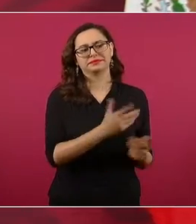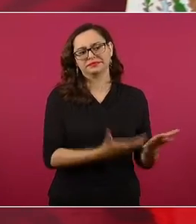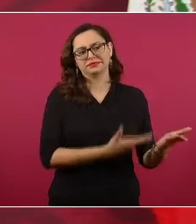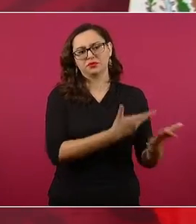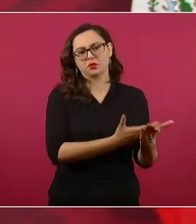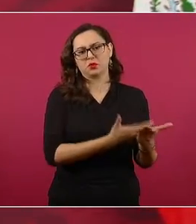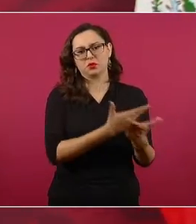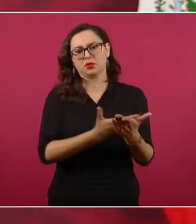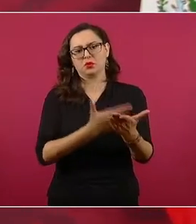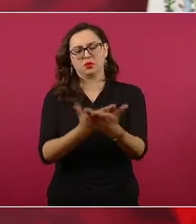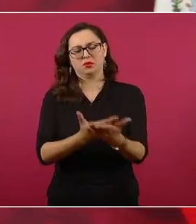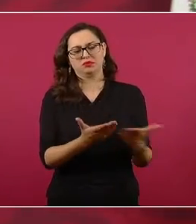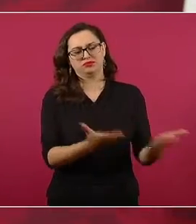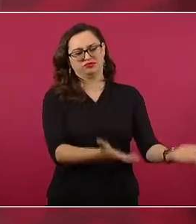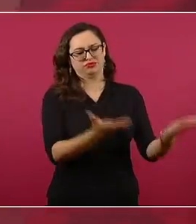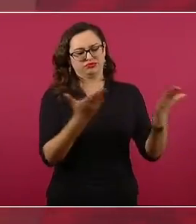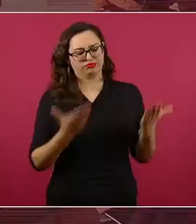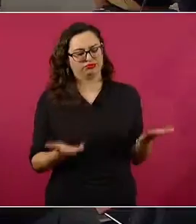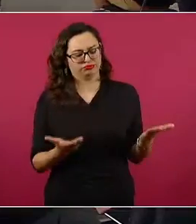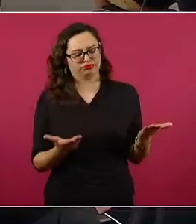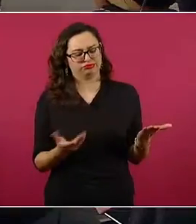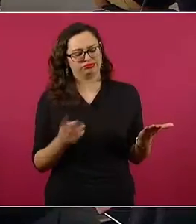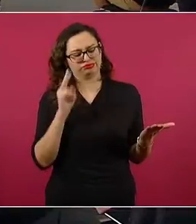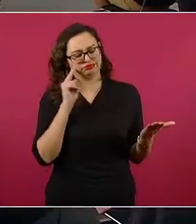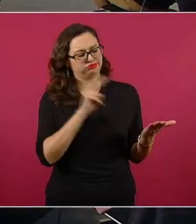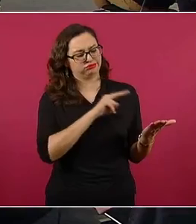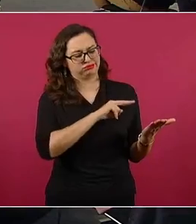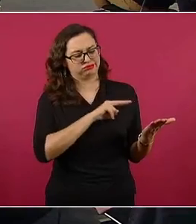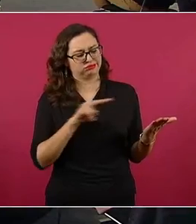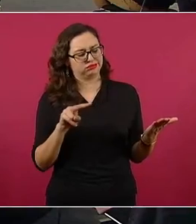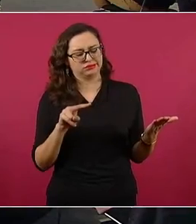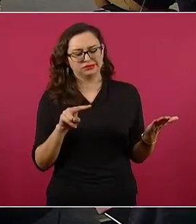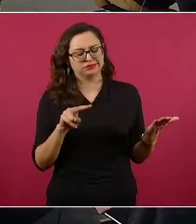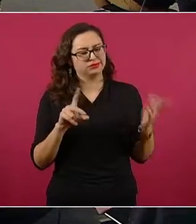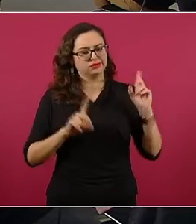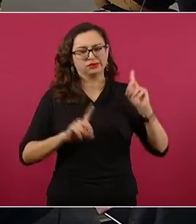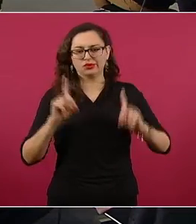a un cercano colaborador, investígame